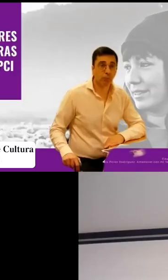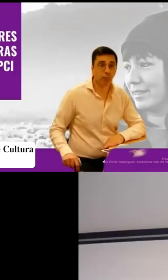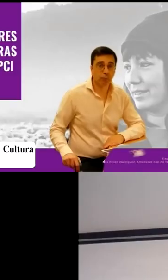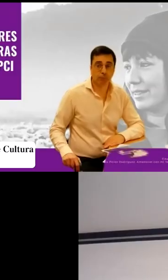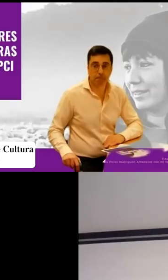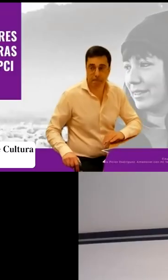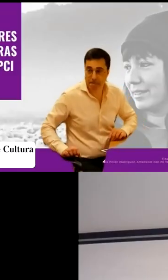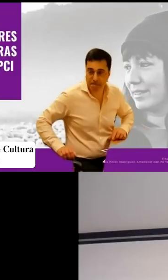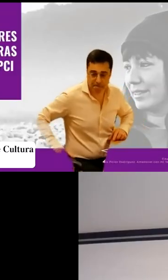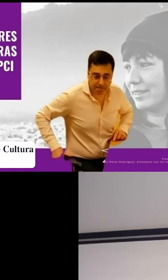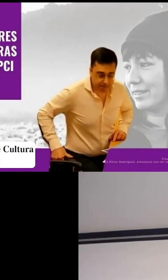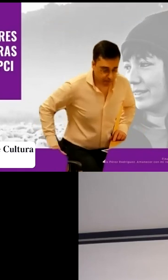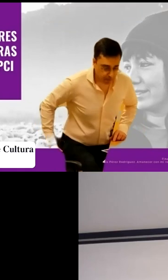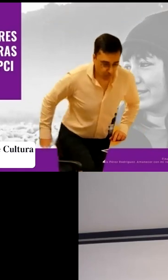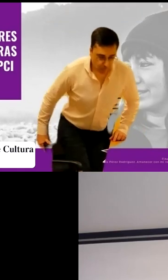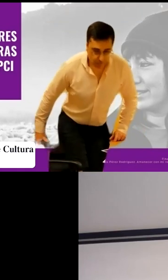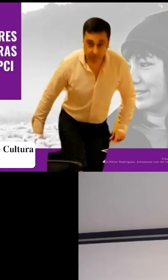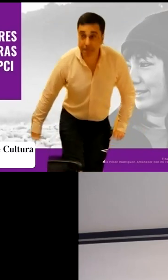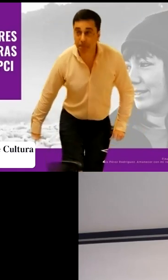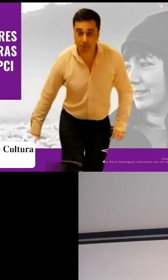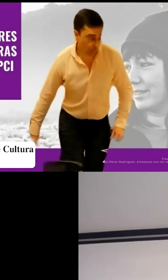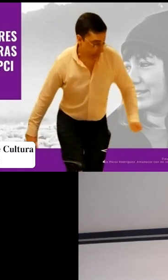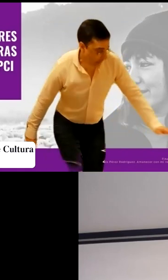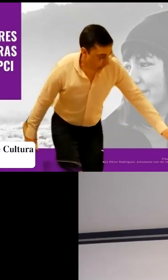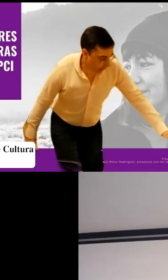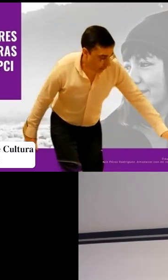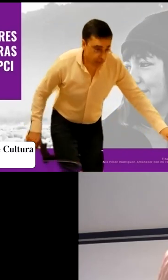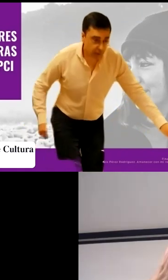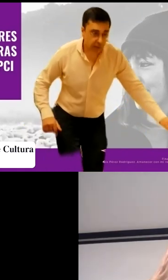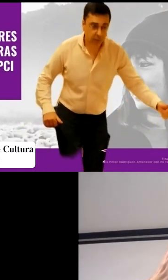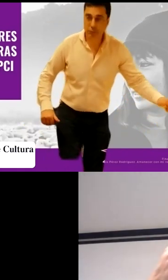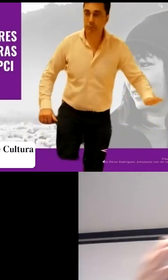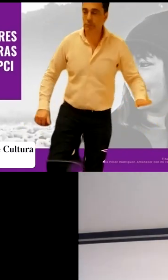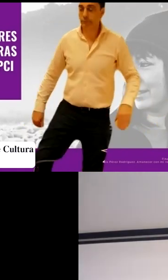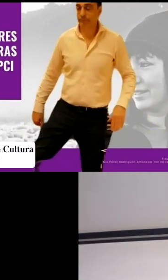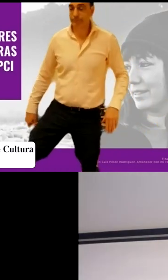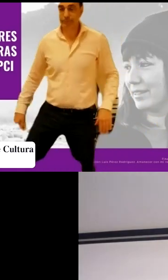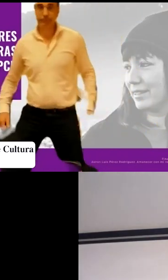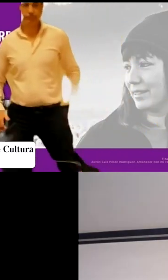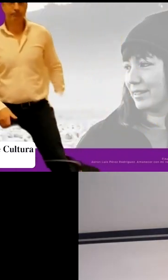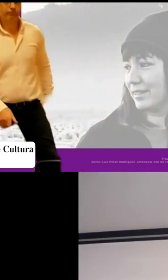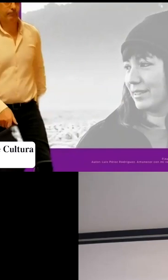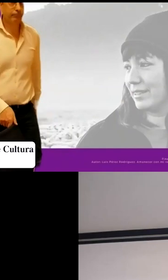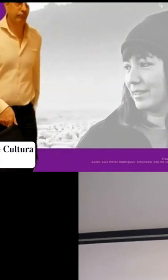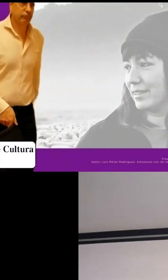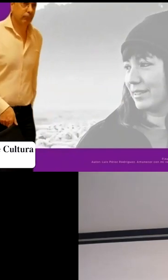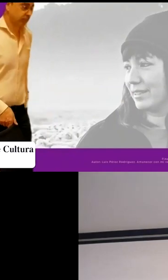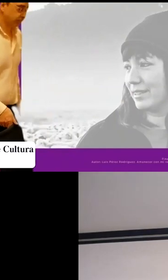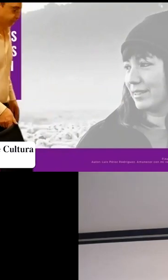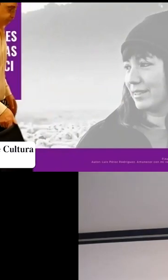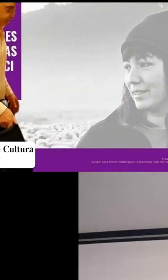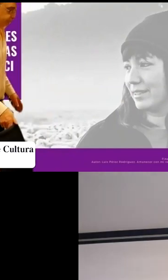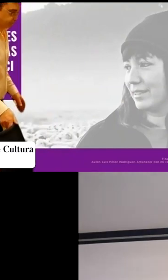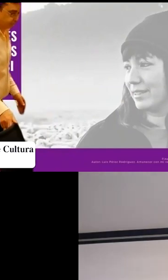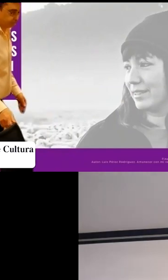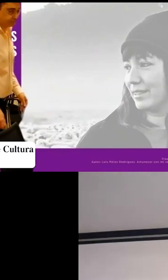oigáis y me veáis bien. Me sumo a la alegría manifestada por Pablo. Hoy es un día